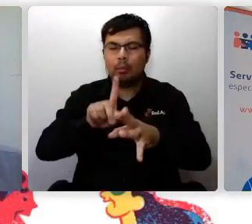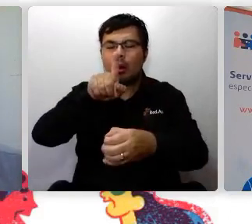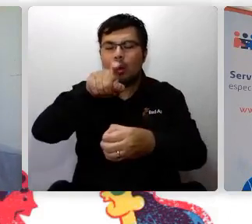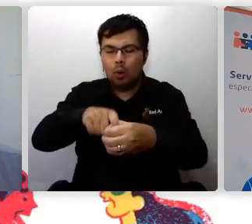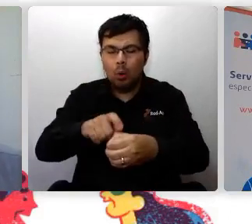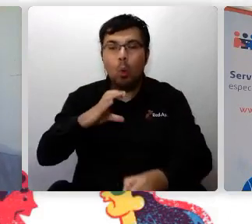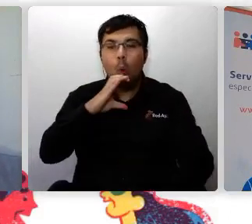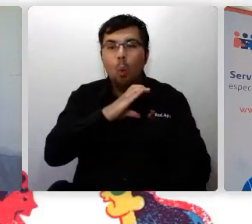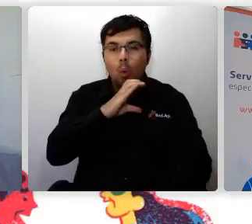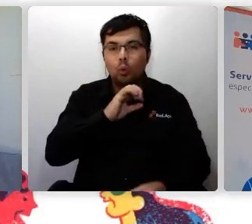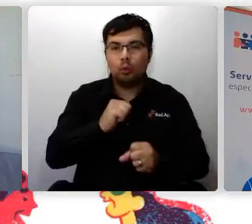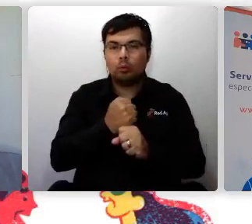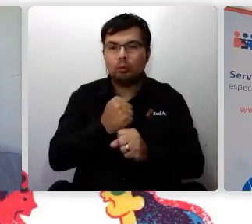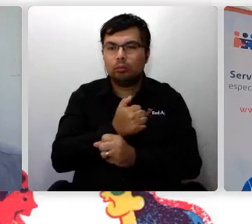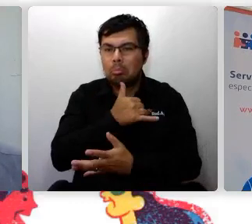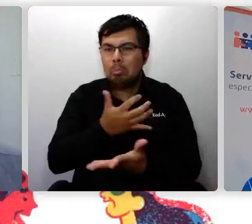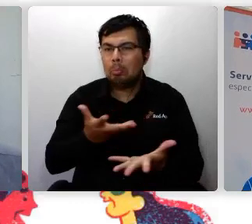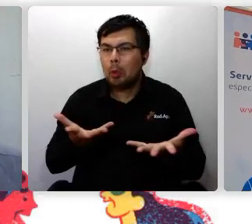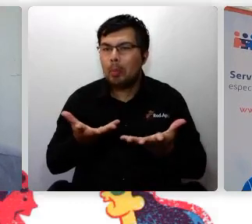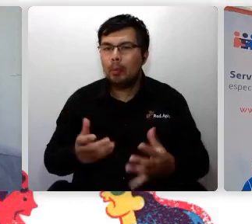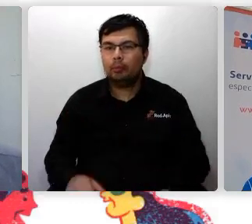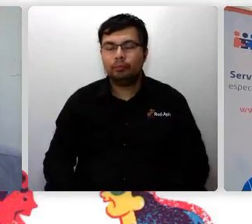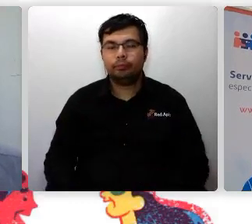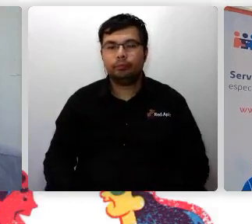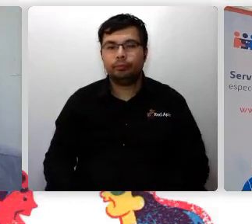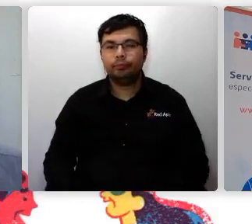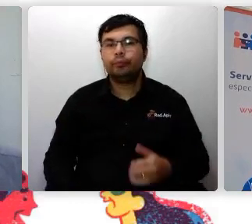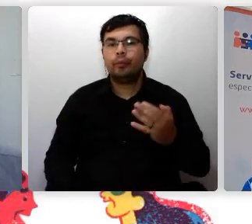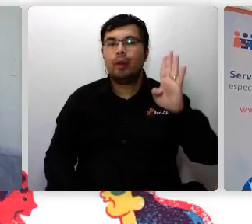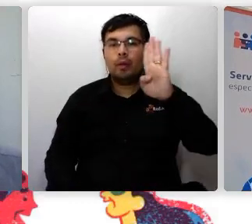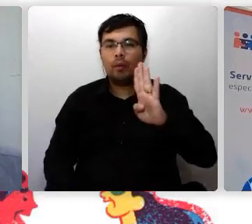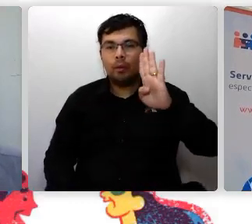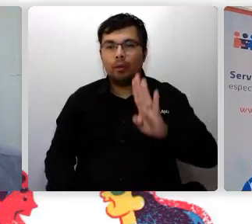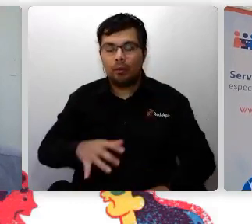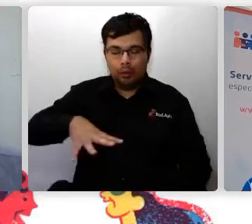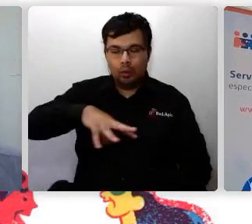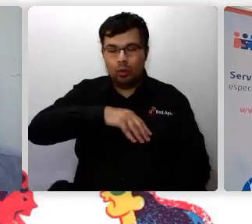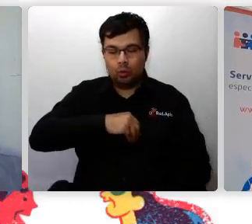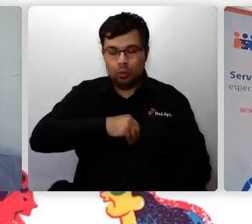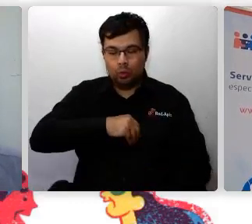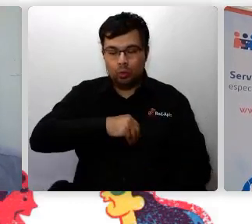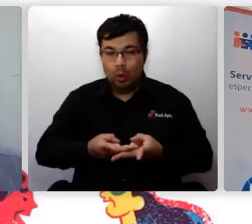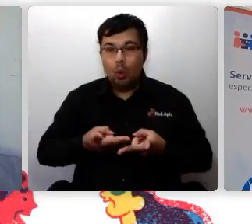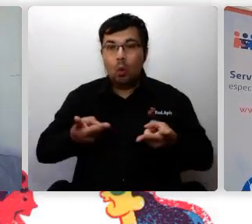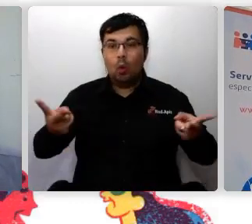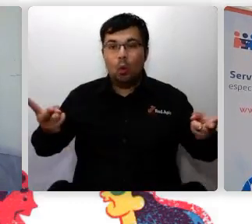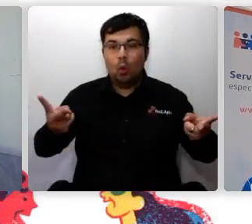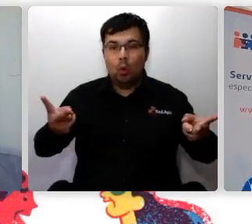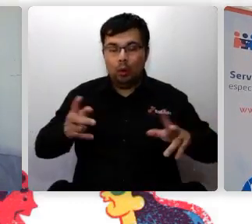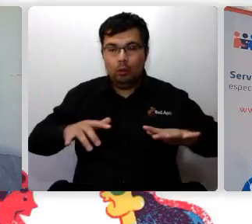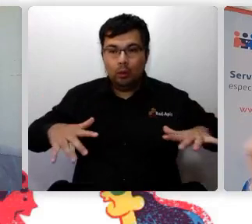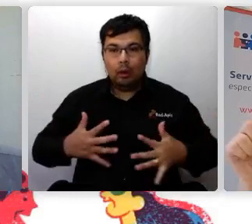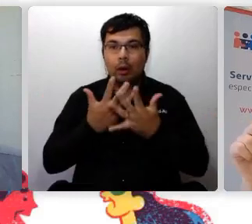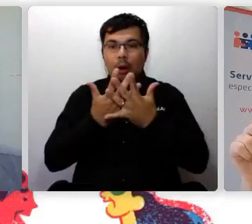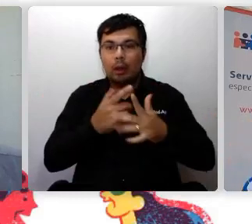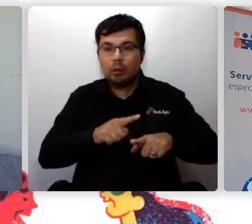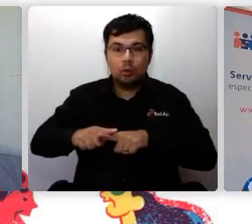que deberíamos seguirlos? Bueno, básicamente nosotros vamos a publicar por nuestras redes sociales y por nuestra plataforma